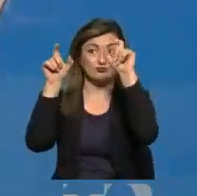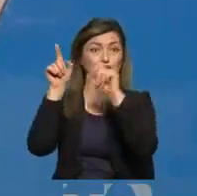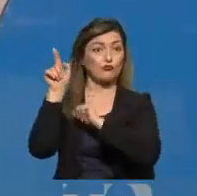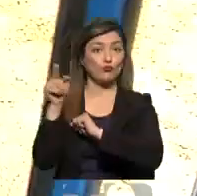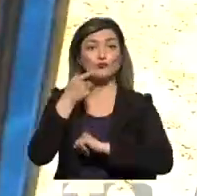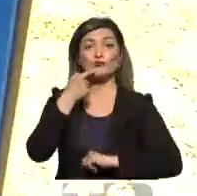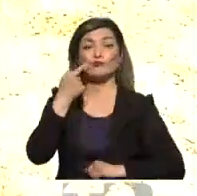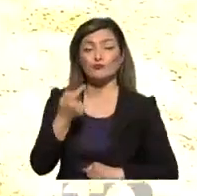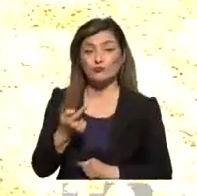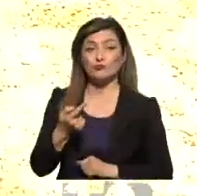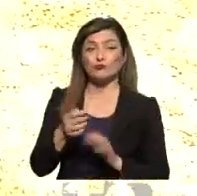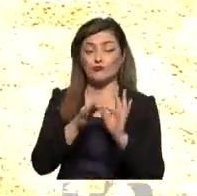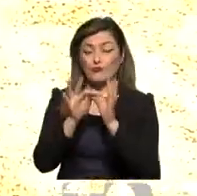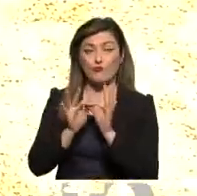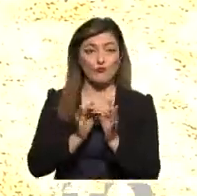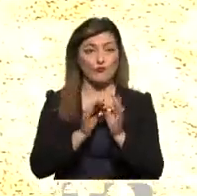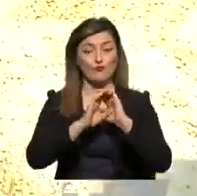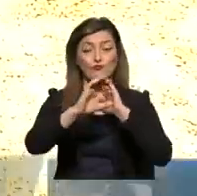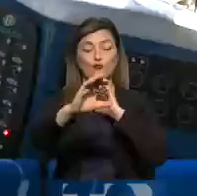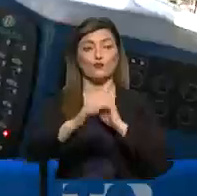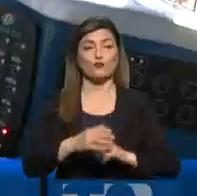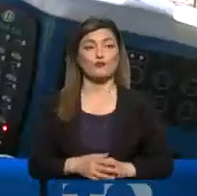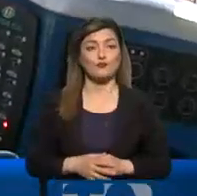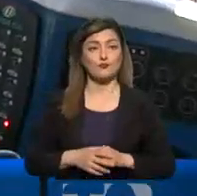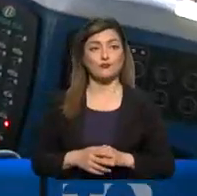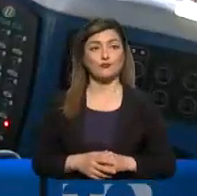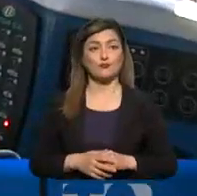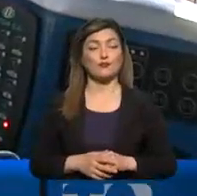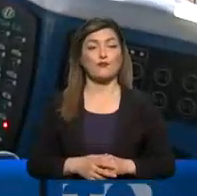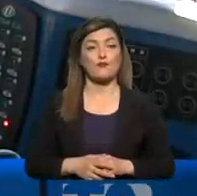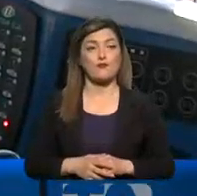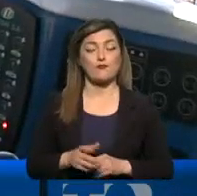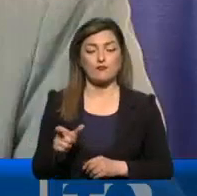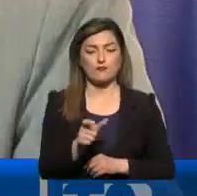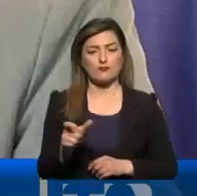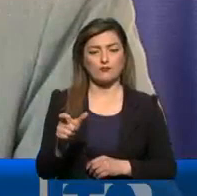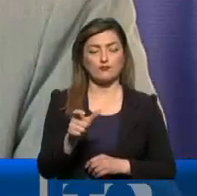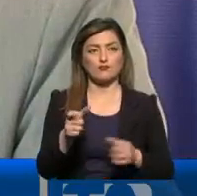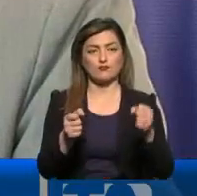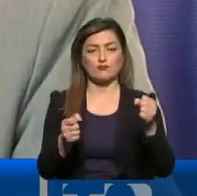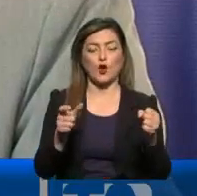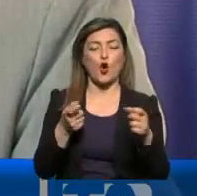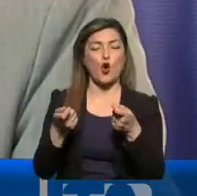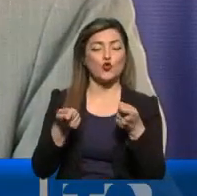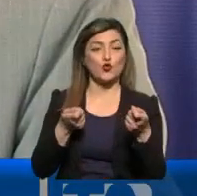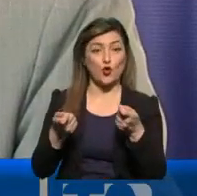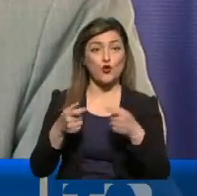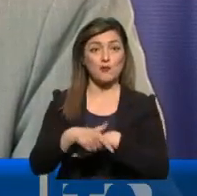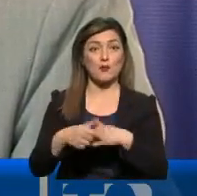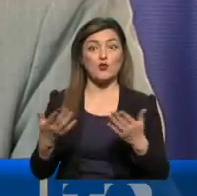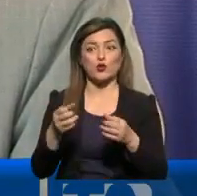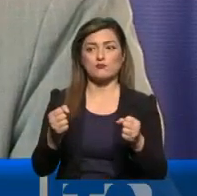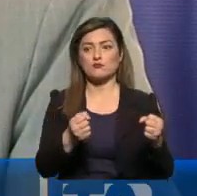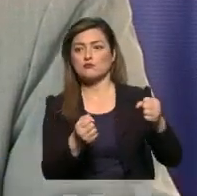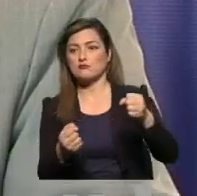dicen que realizaron adecuaciones a las unidades como la colocación de dispositivos gps el mejoramiento puerto con un moderno sistema